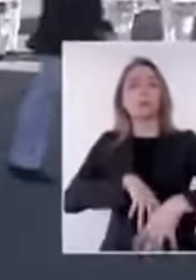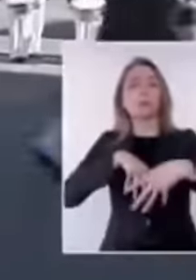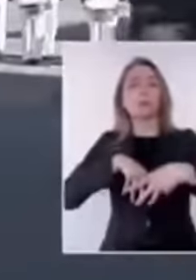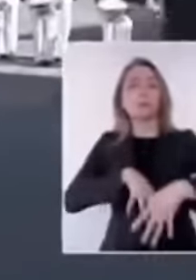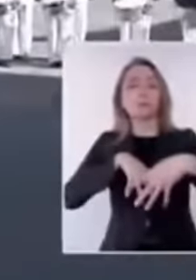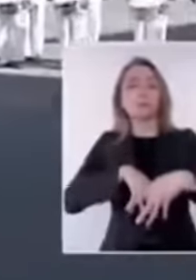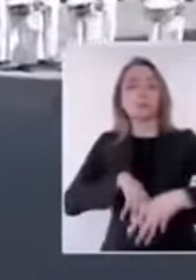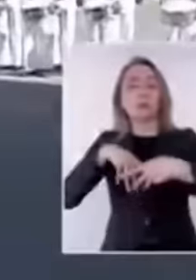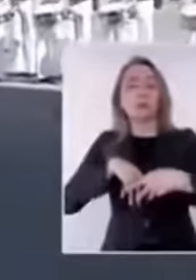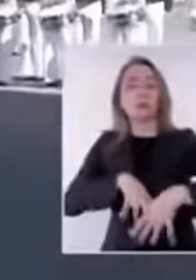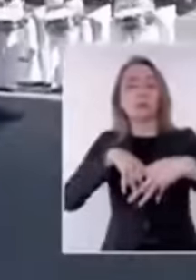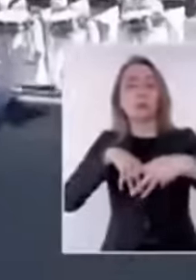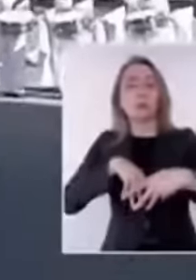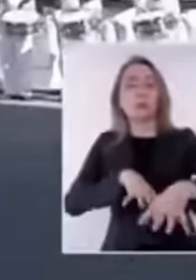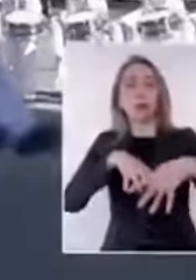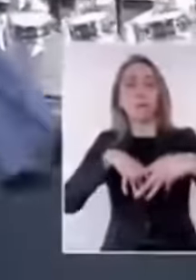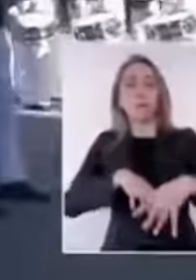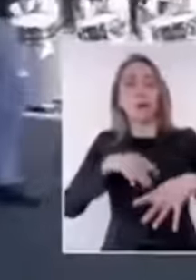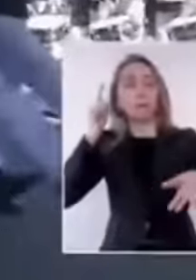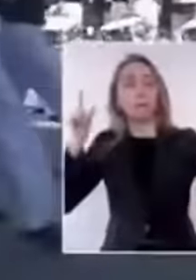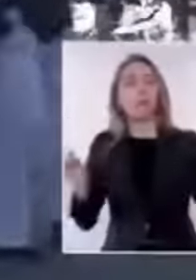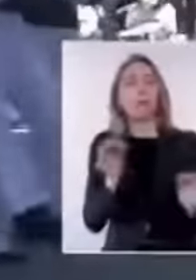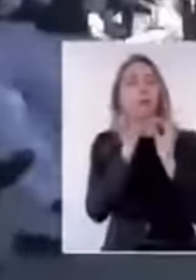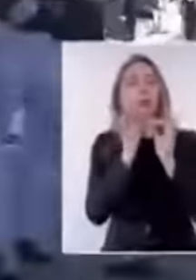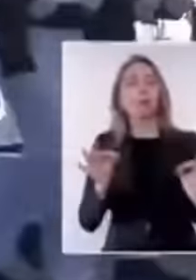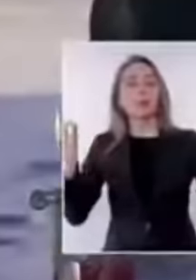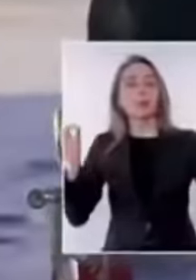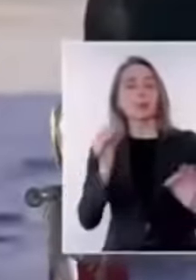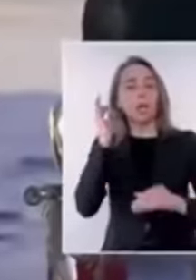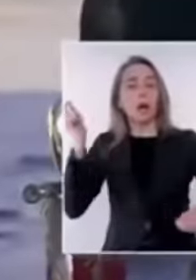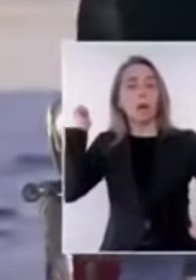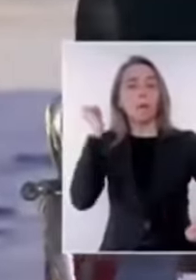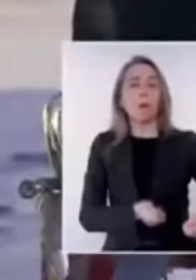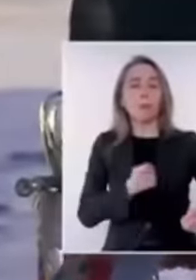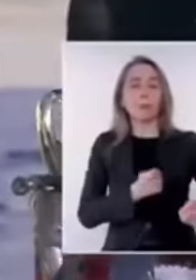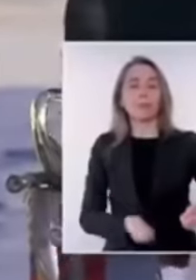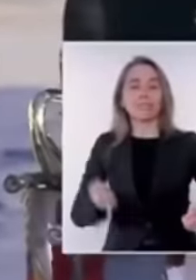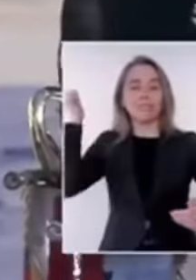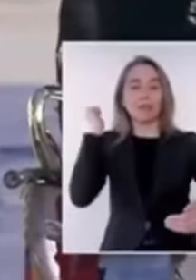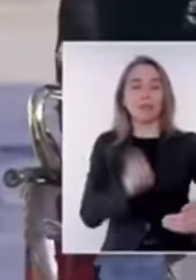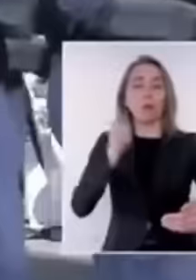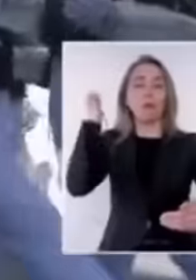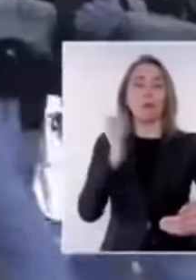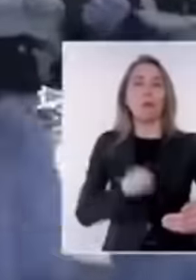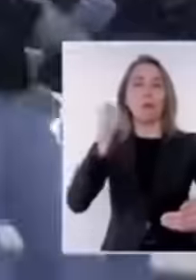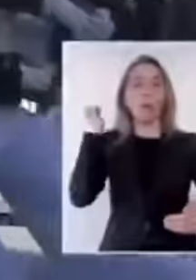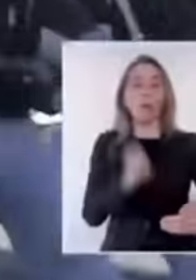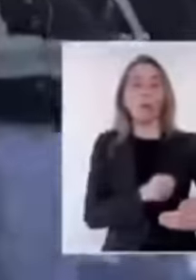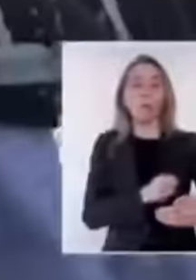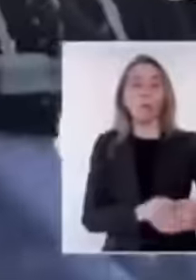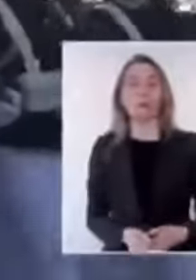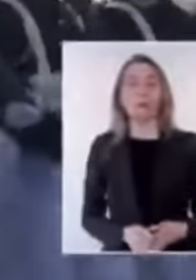Ahora al final de este le voy a dejar un video para que lo vayan a ver, que está muy relacionado con esto, es lo que yo le decía de